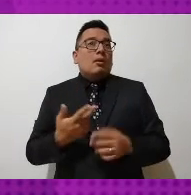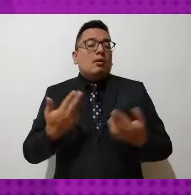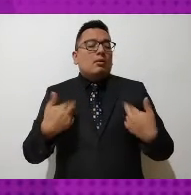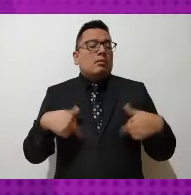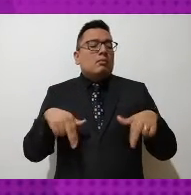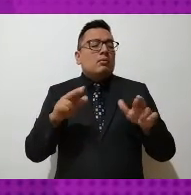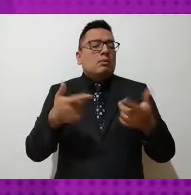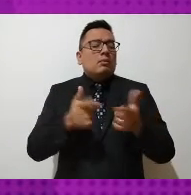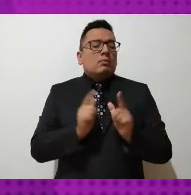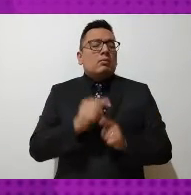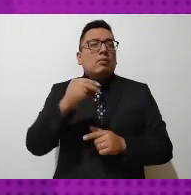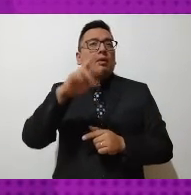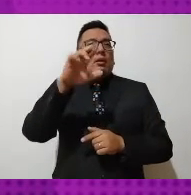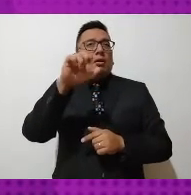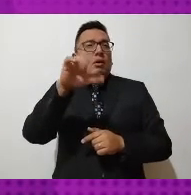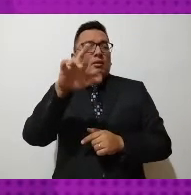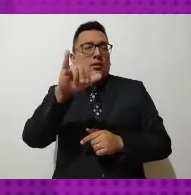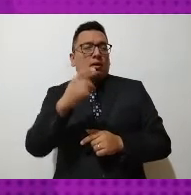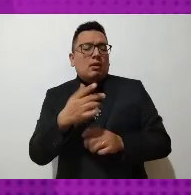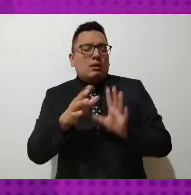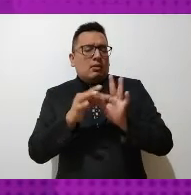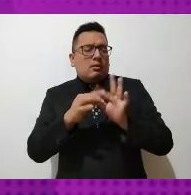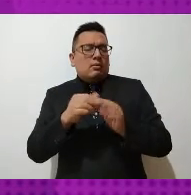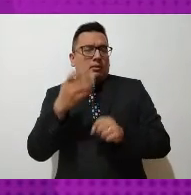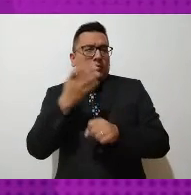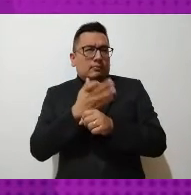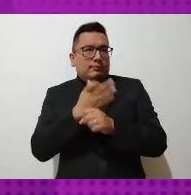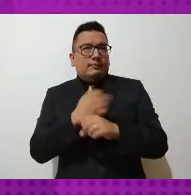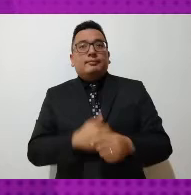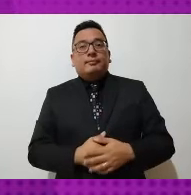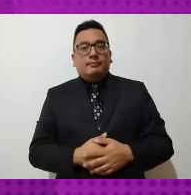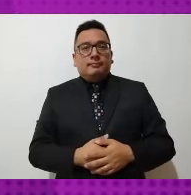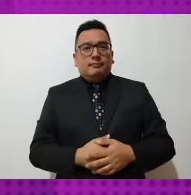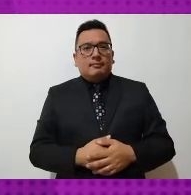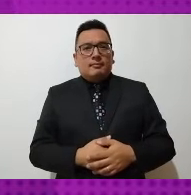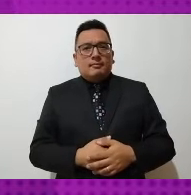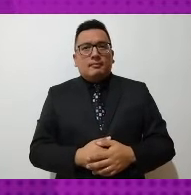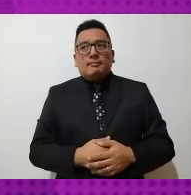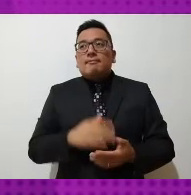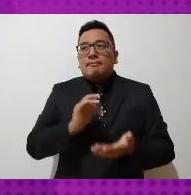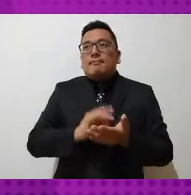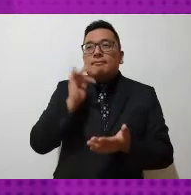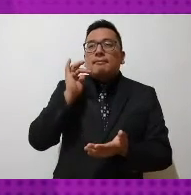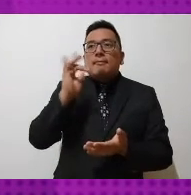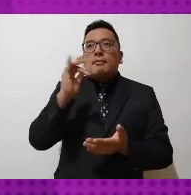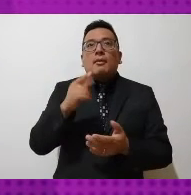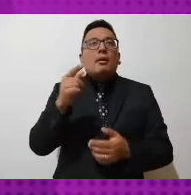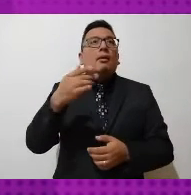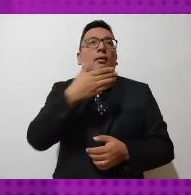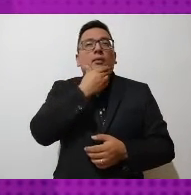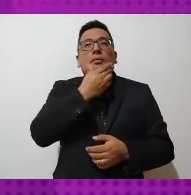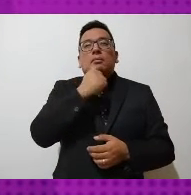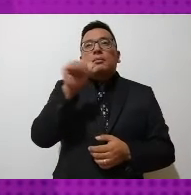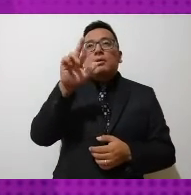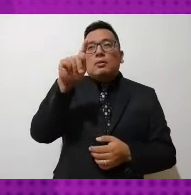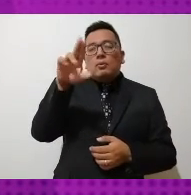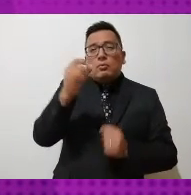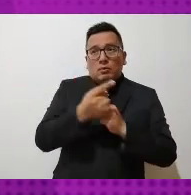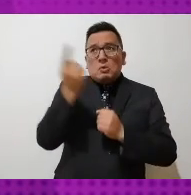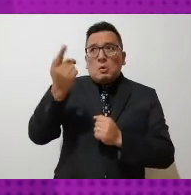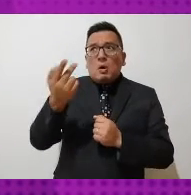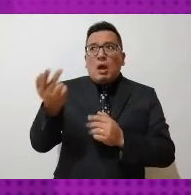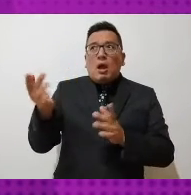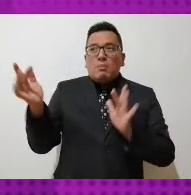y sobre eso es lo que vamos a tratar esta entrevista. Muchas gracias, Arturo, por aceptar